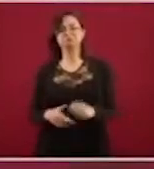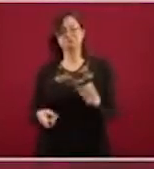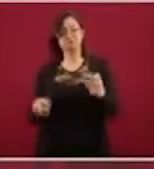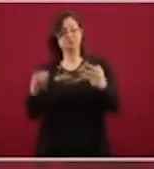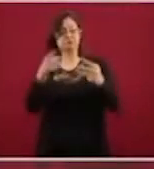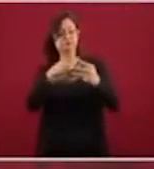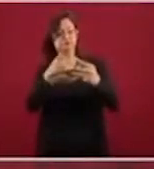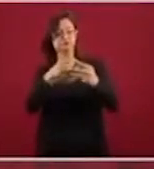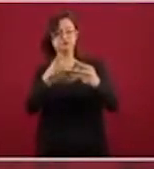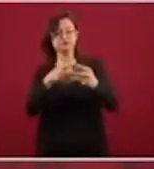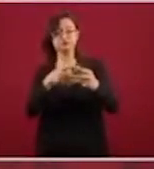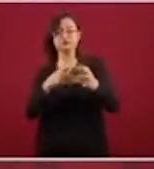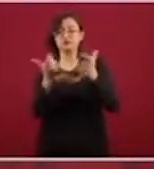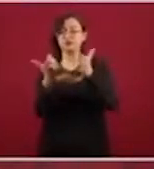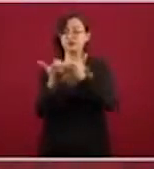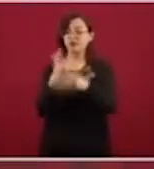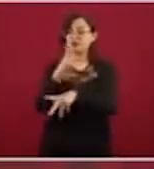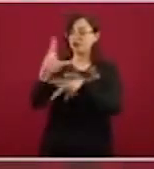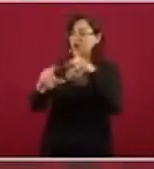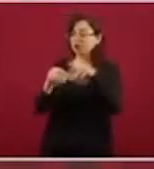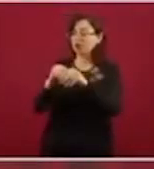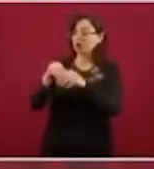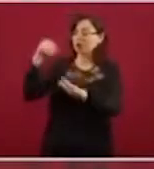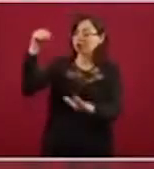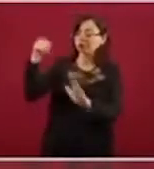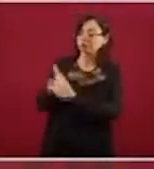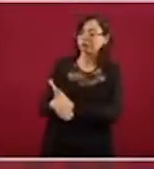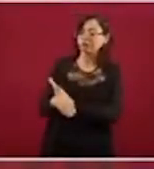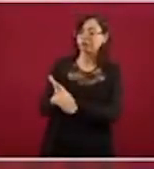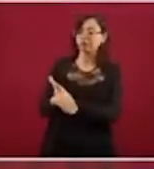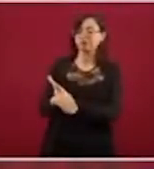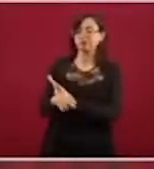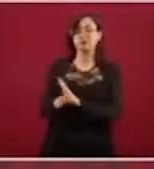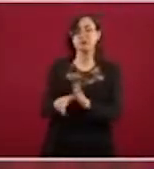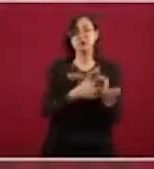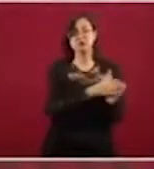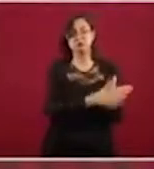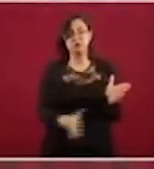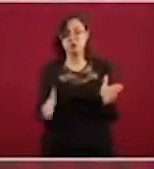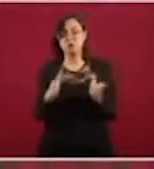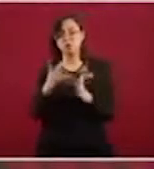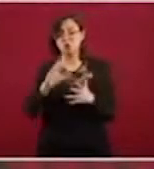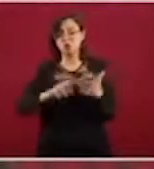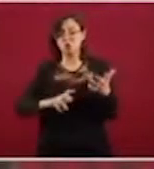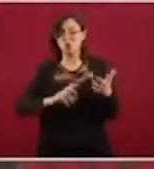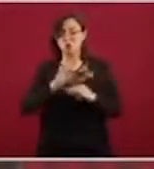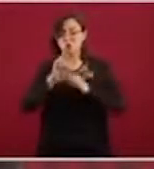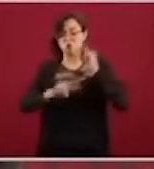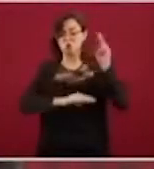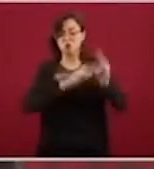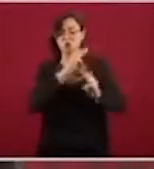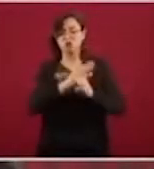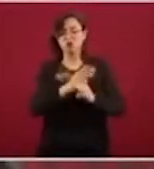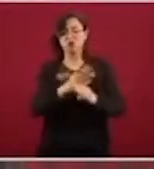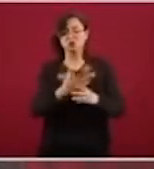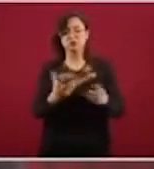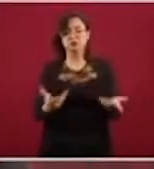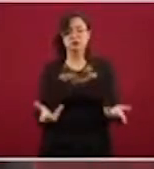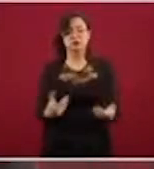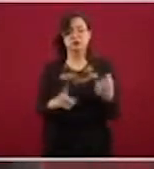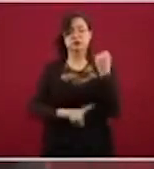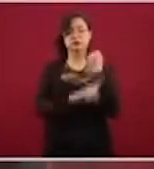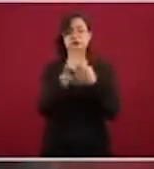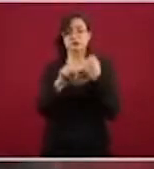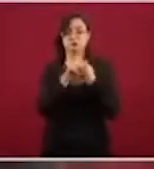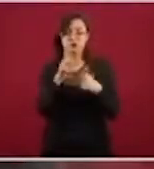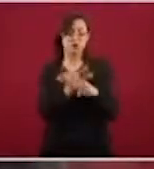acerca de cuánto nos va a afectar la crisis mundial por el coronavirus y